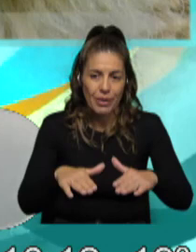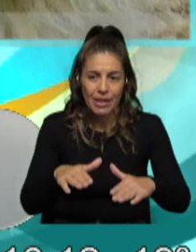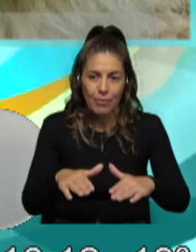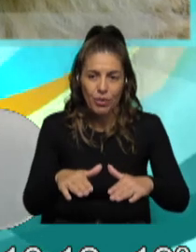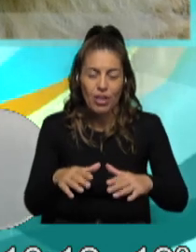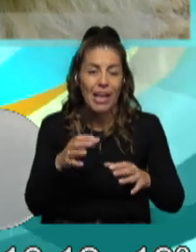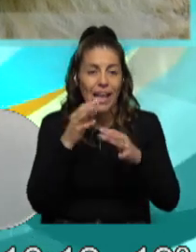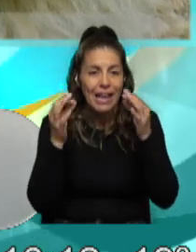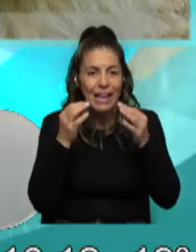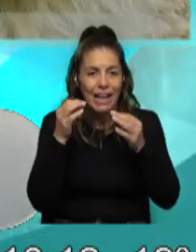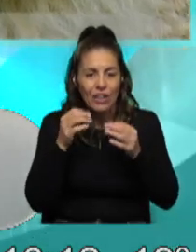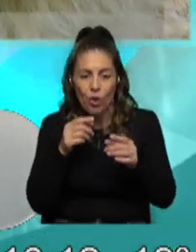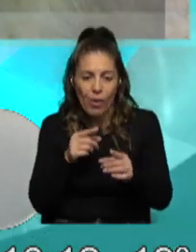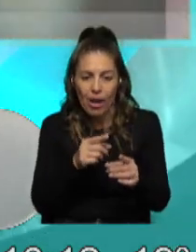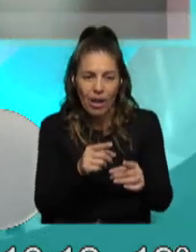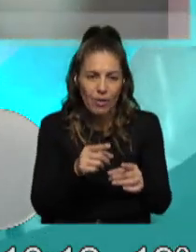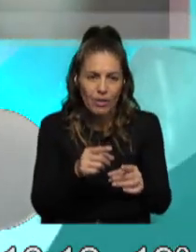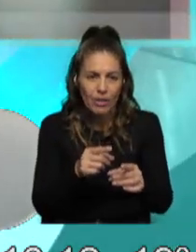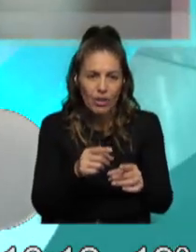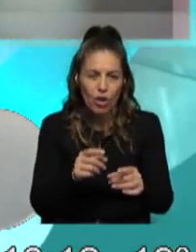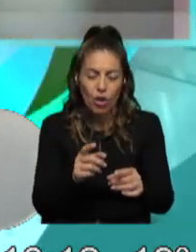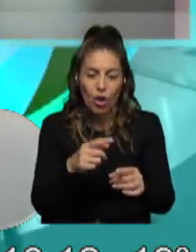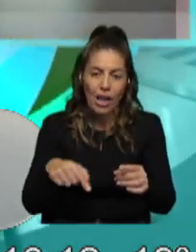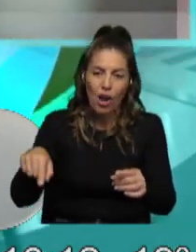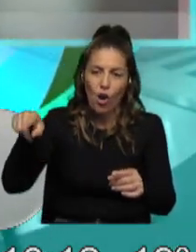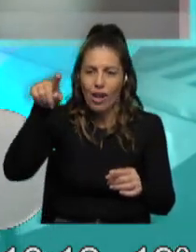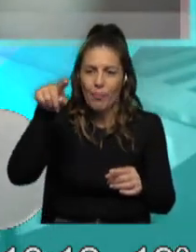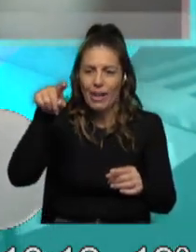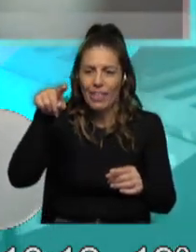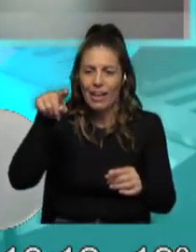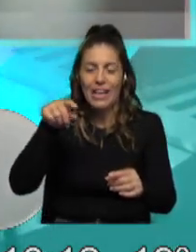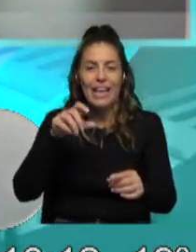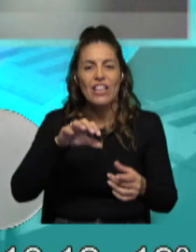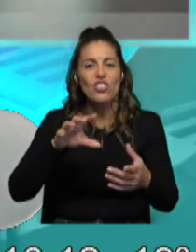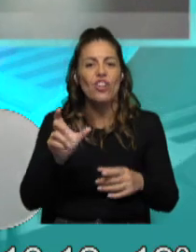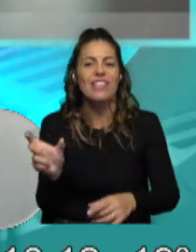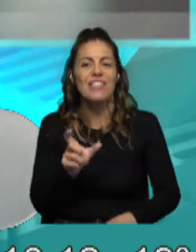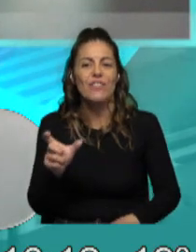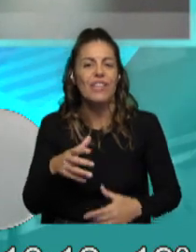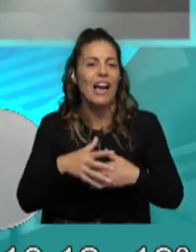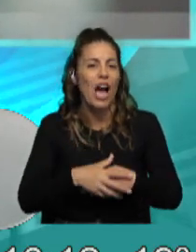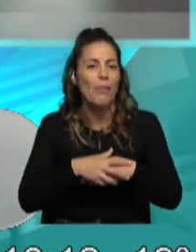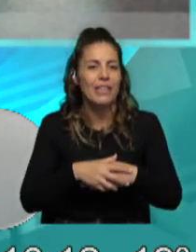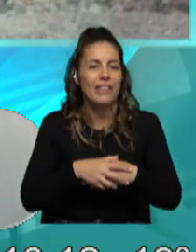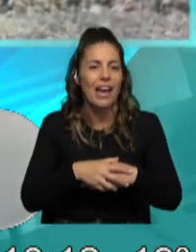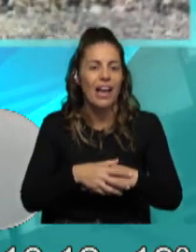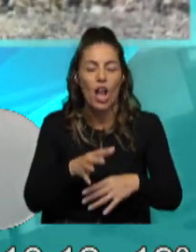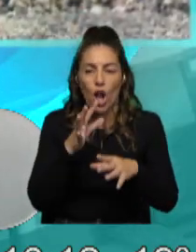parada, y eso significa, los gatos, una señal de amistad. Los gatos y los leones son los únicos dos felinos que tratan de manifestar